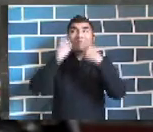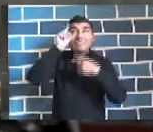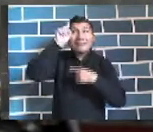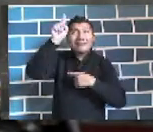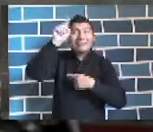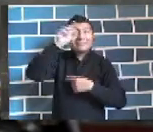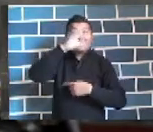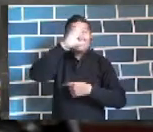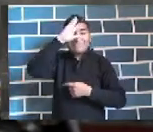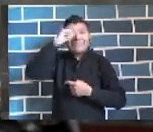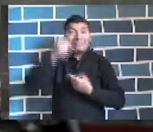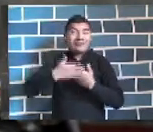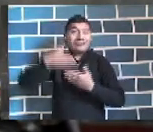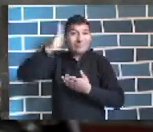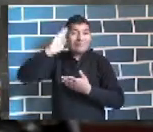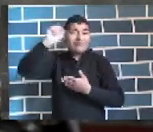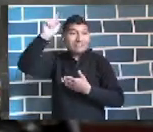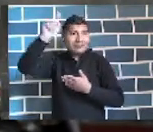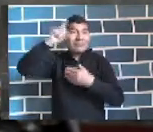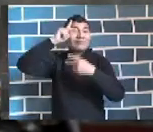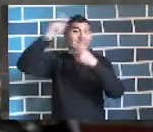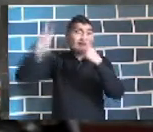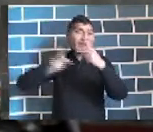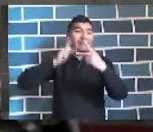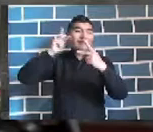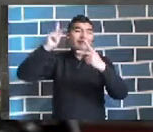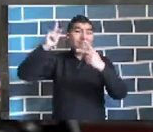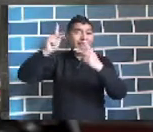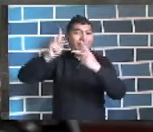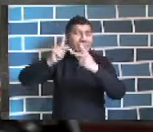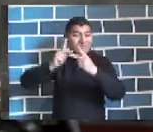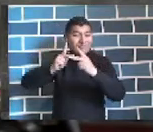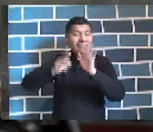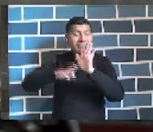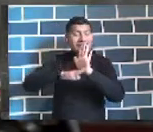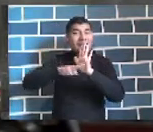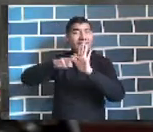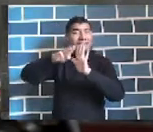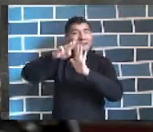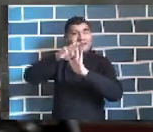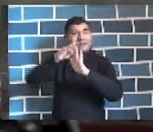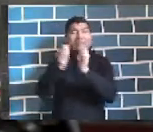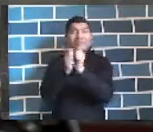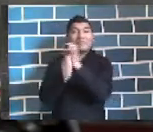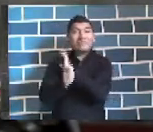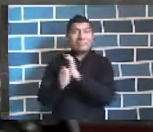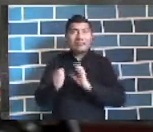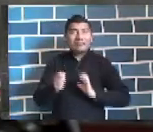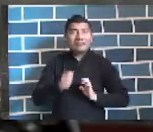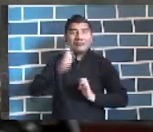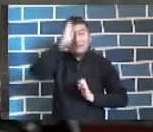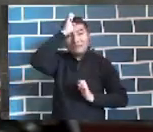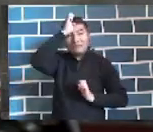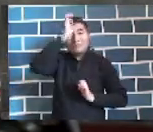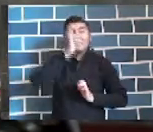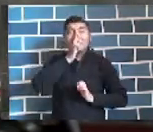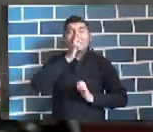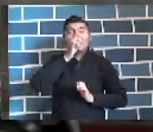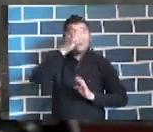Dios, al estado perfecto, a la plena madurez de Cristo. Efesios